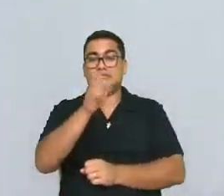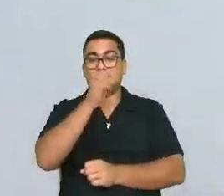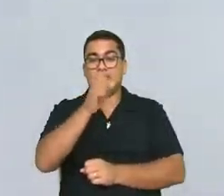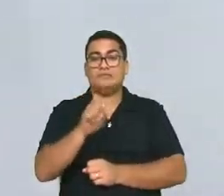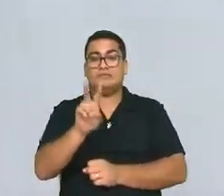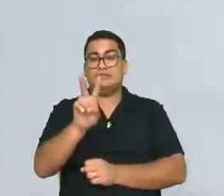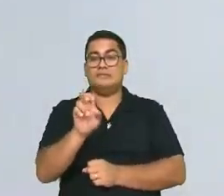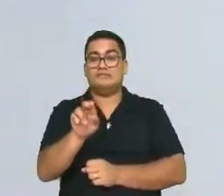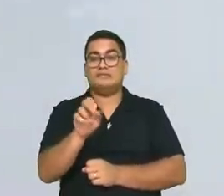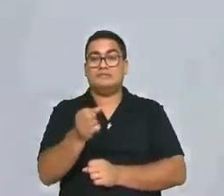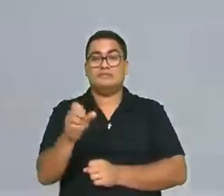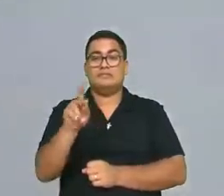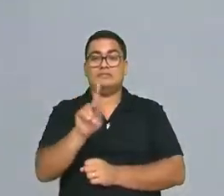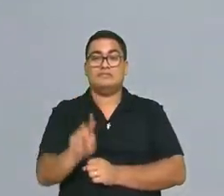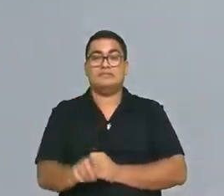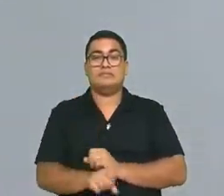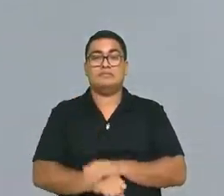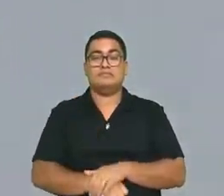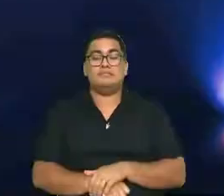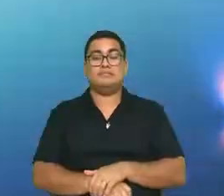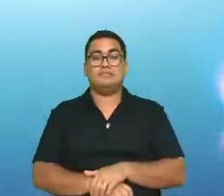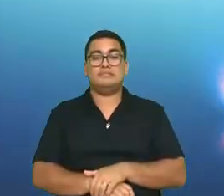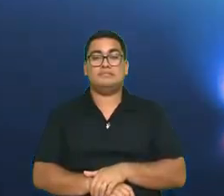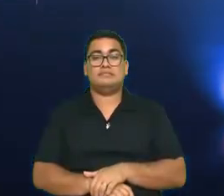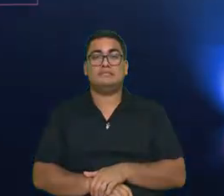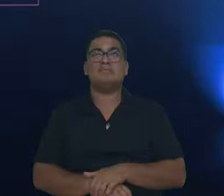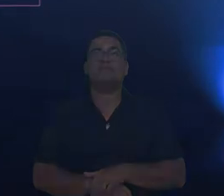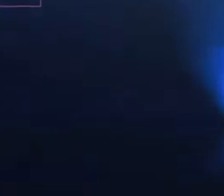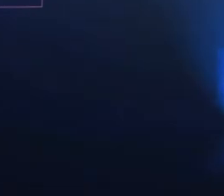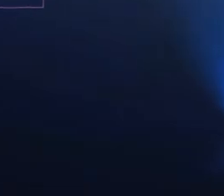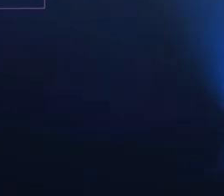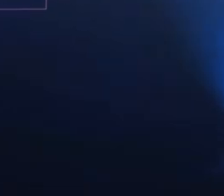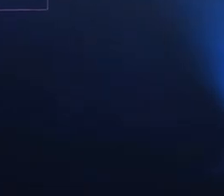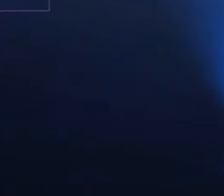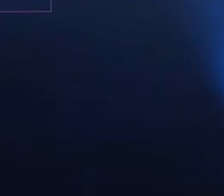informó para el canal parlamentario Vanessa Paz.